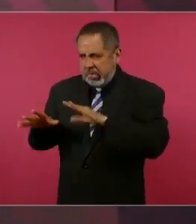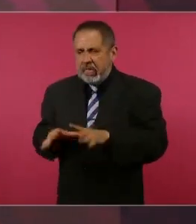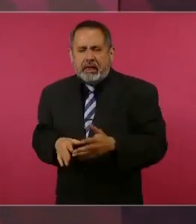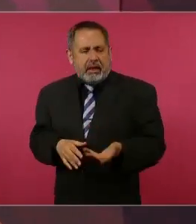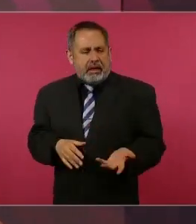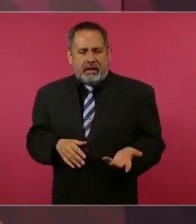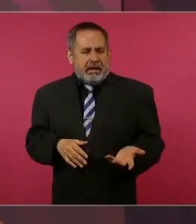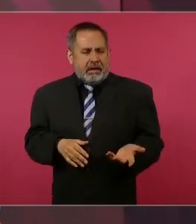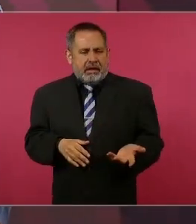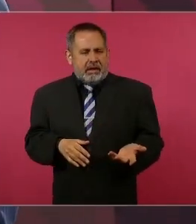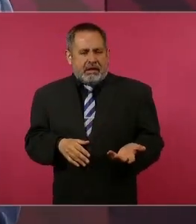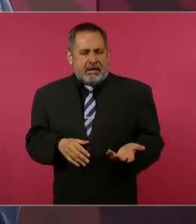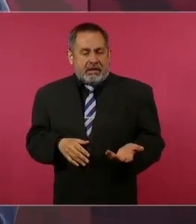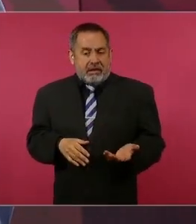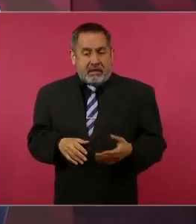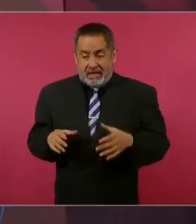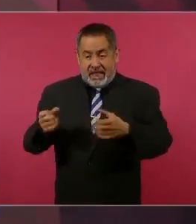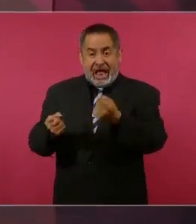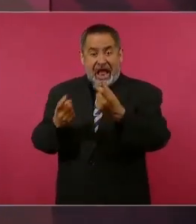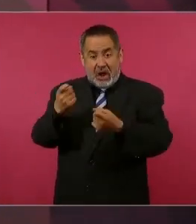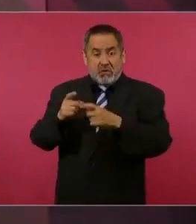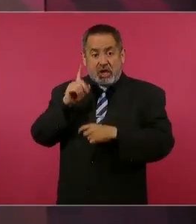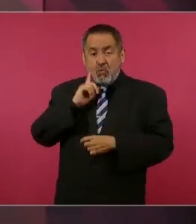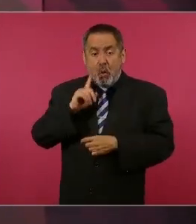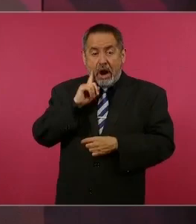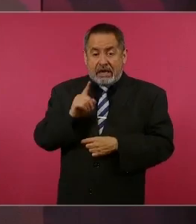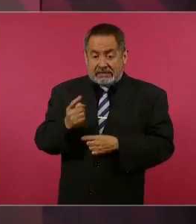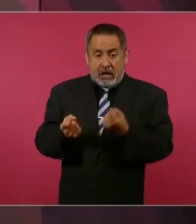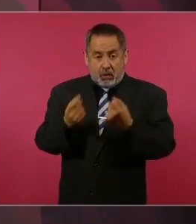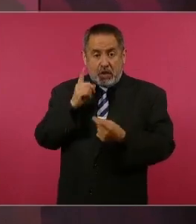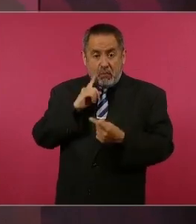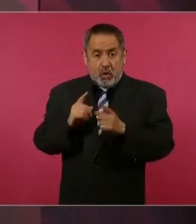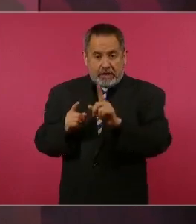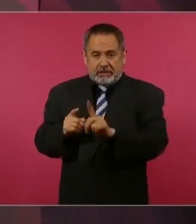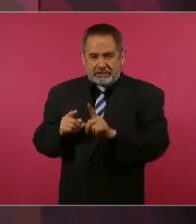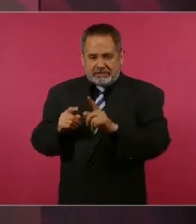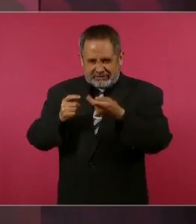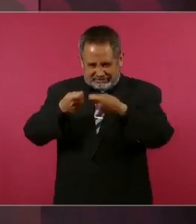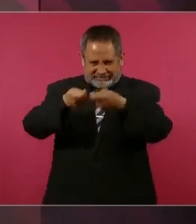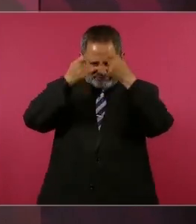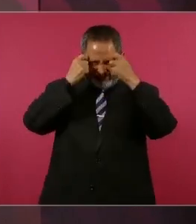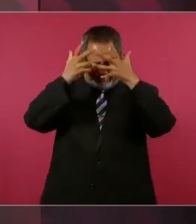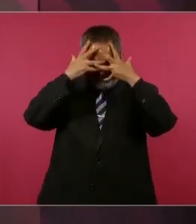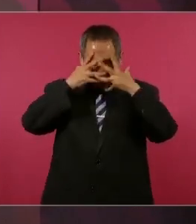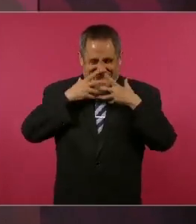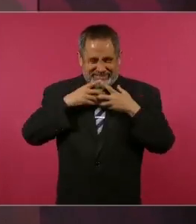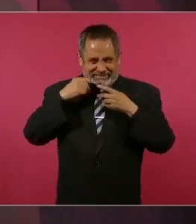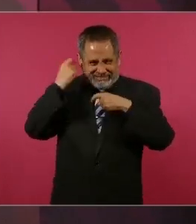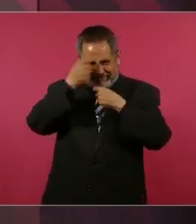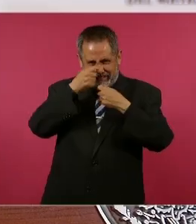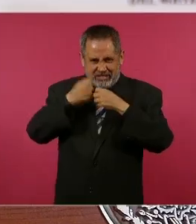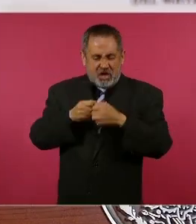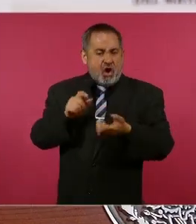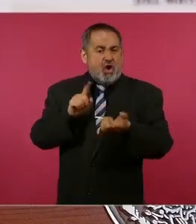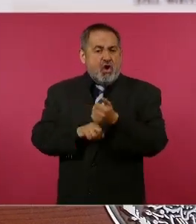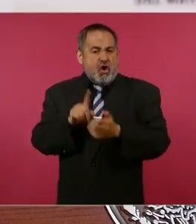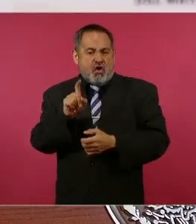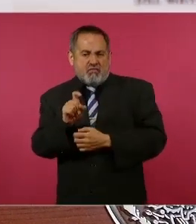estaban apoyadas algunas feministas que se encapuchaban, que traían